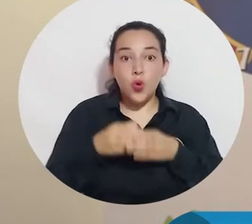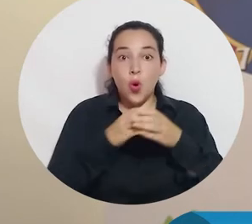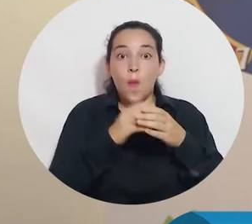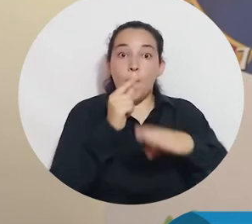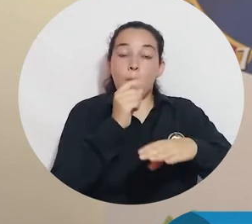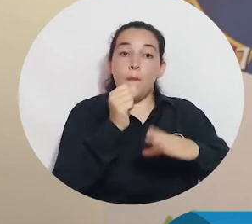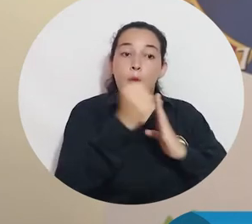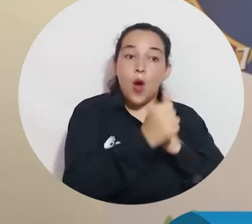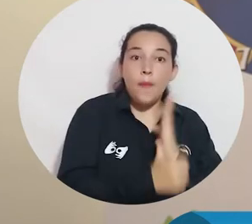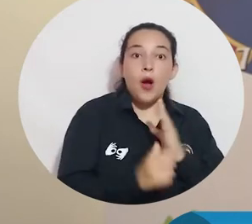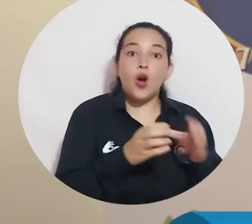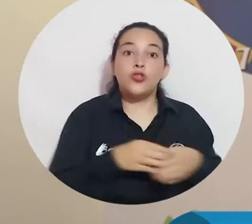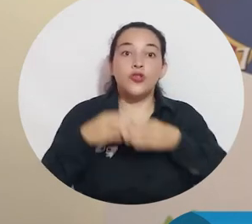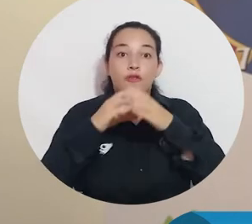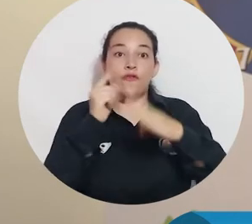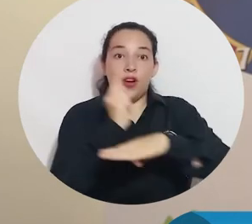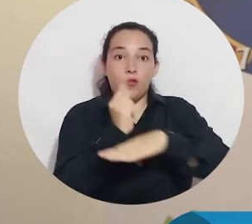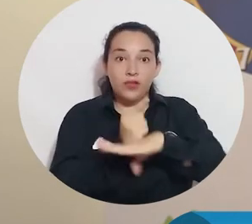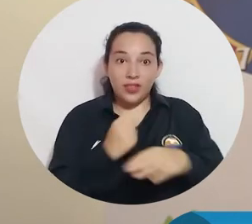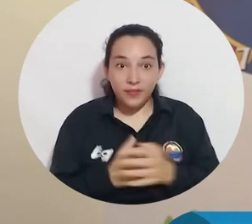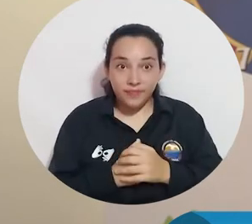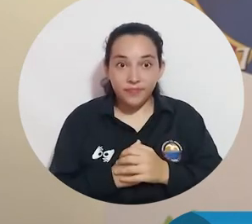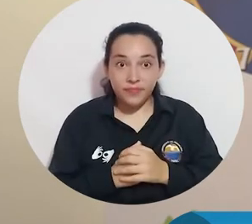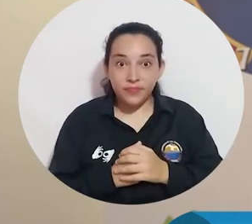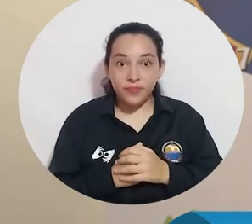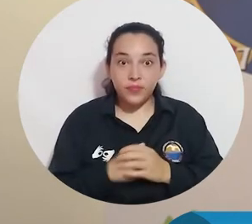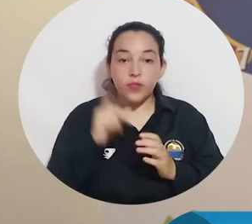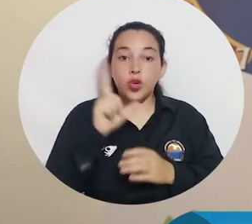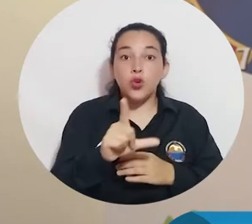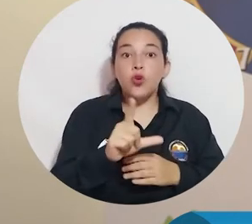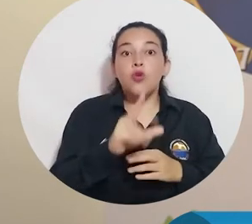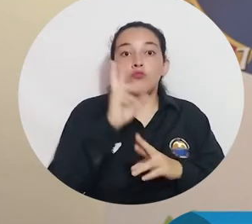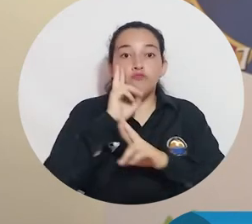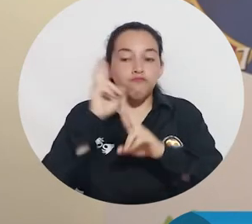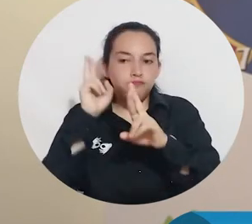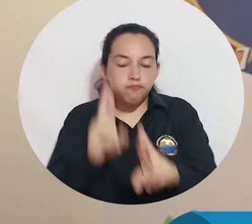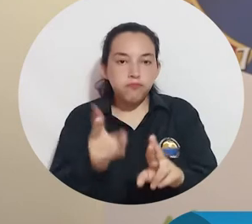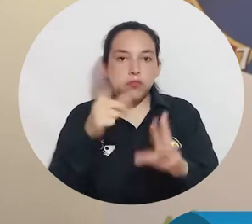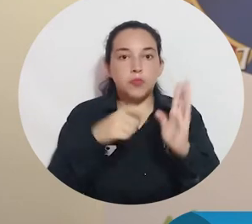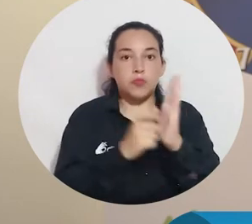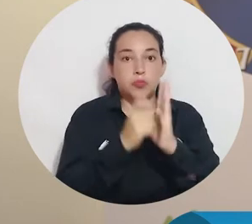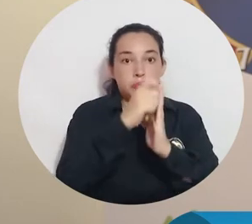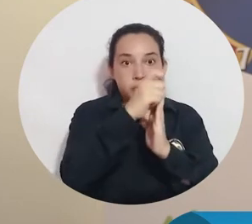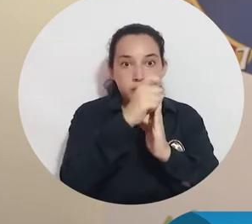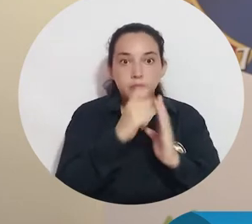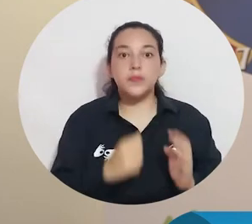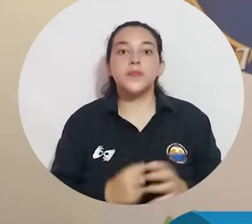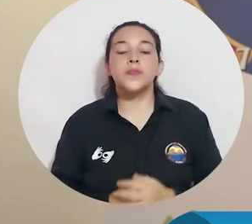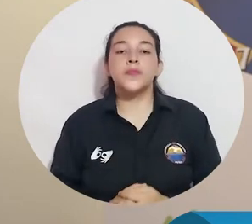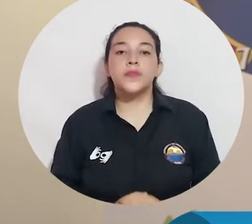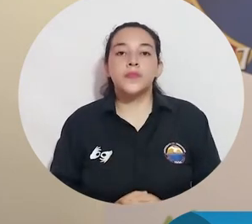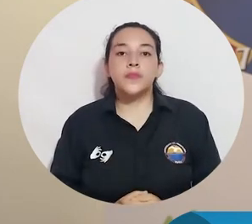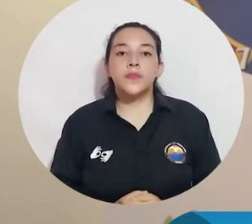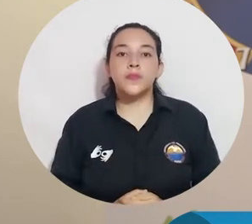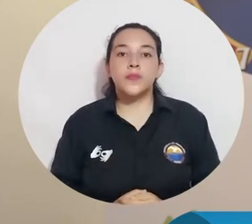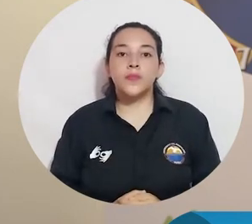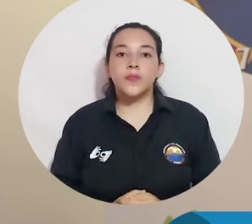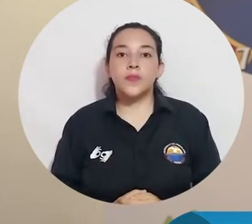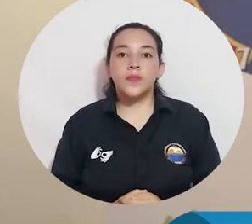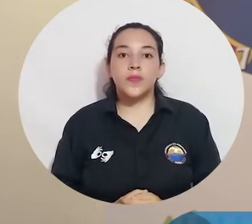Programa, Consejo de Facultad, Comité Interno de Asignación y Reconocimiento de